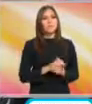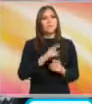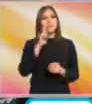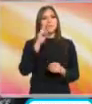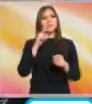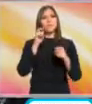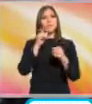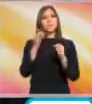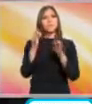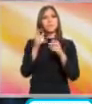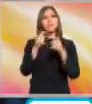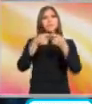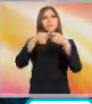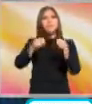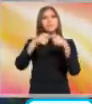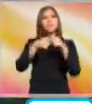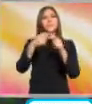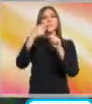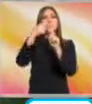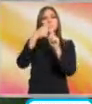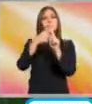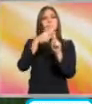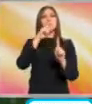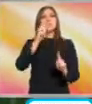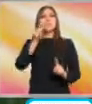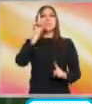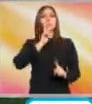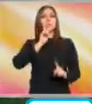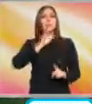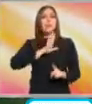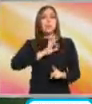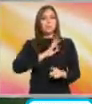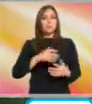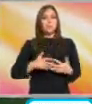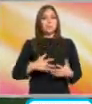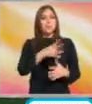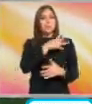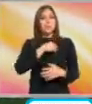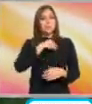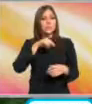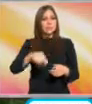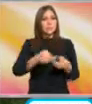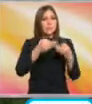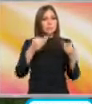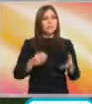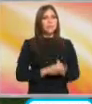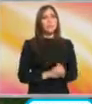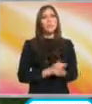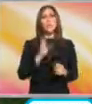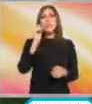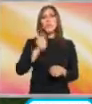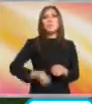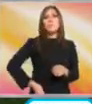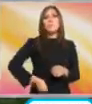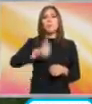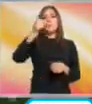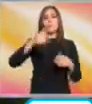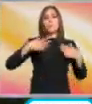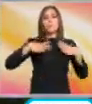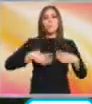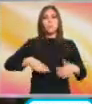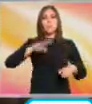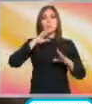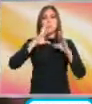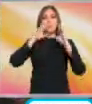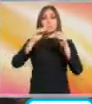que significa la fertilidad que tiene la mujer en esta tierra. O también la primera blusa que tu madre te enseña a